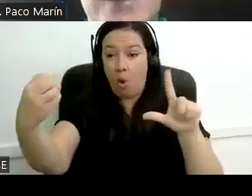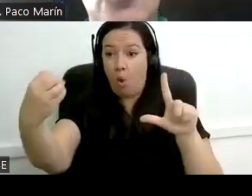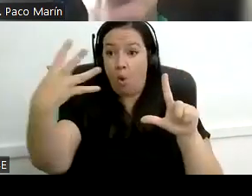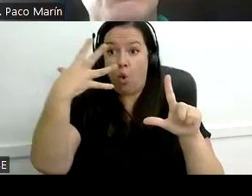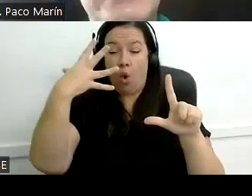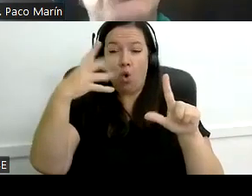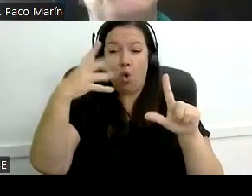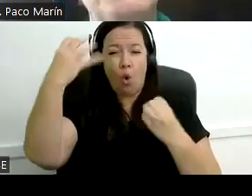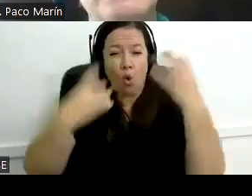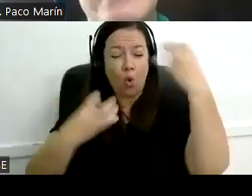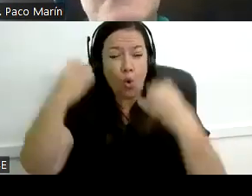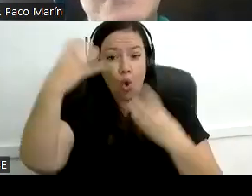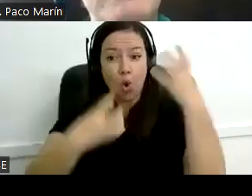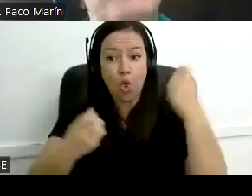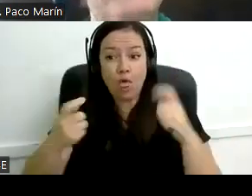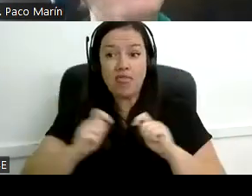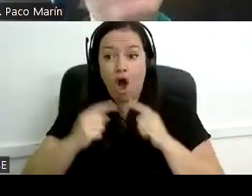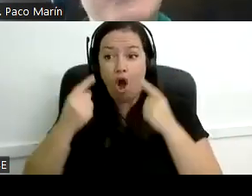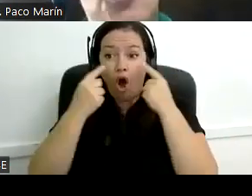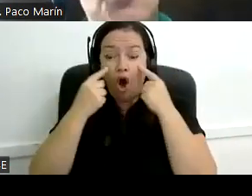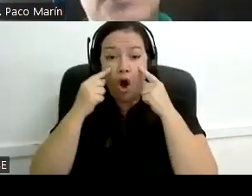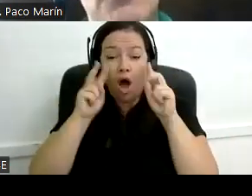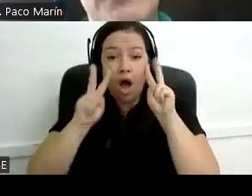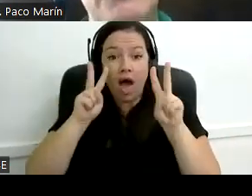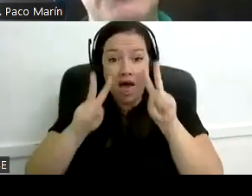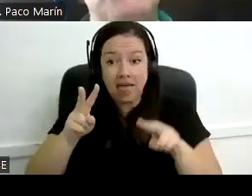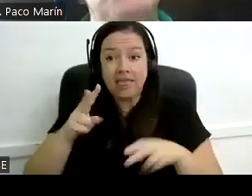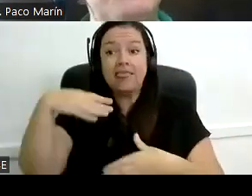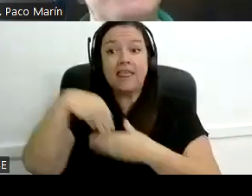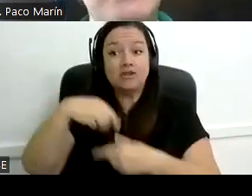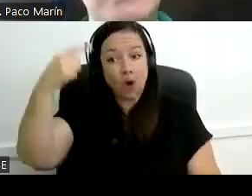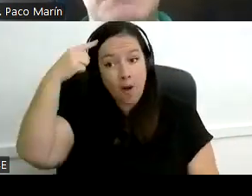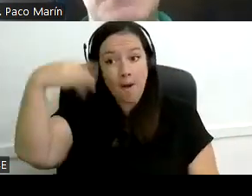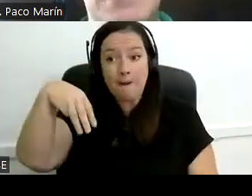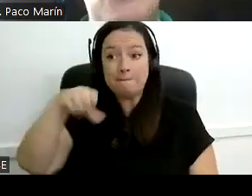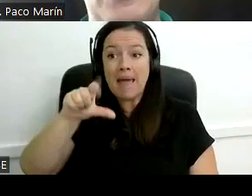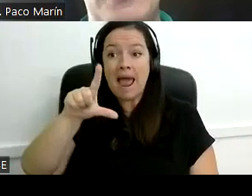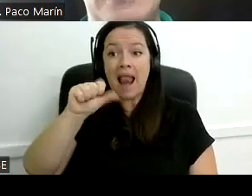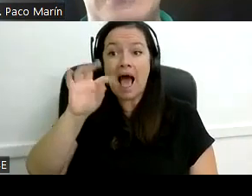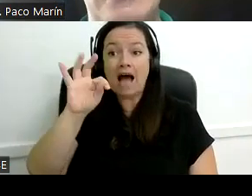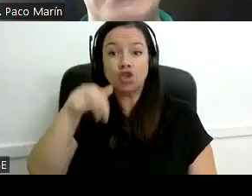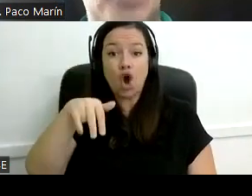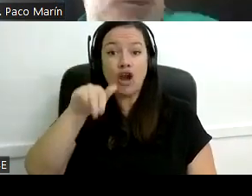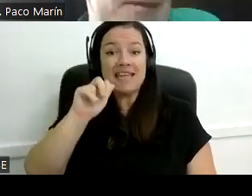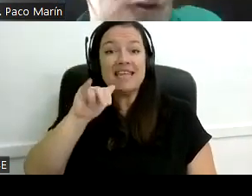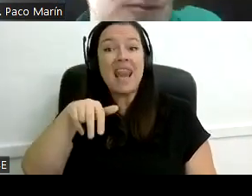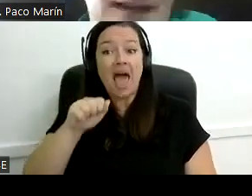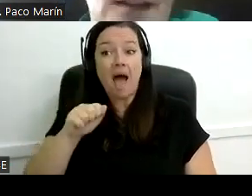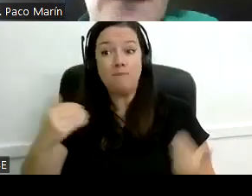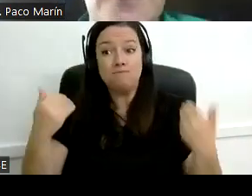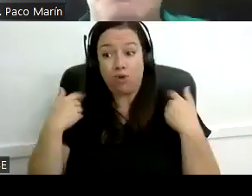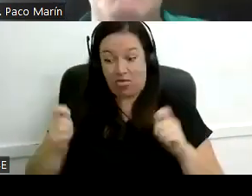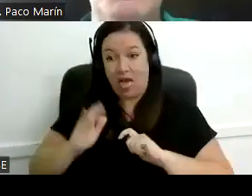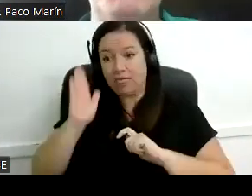los destellos lumínicos inhiben la melatonina, que sería la hormona o el neurotransmisor implicado que nos permite dormir,